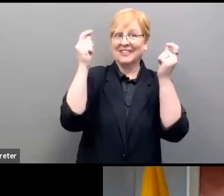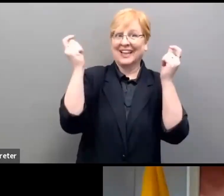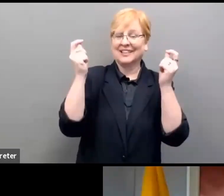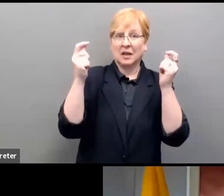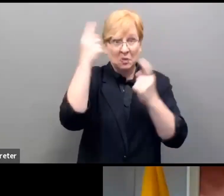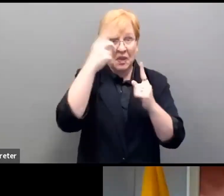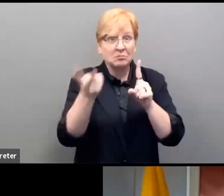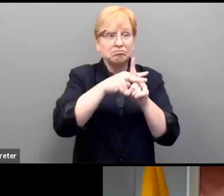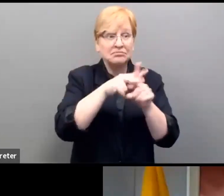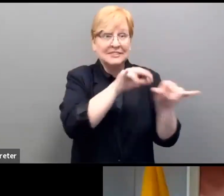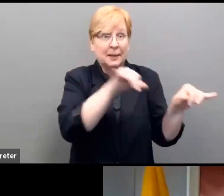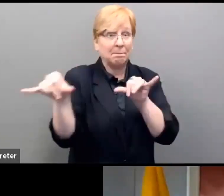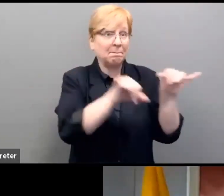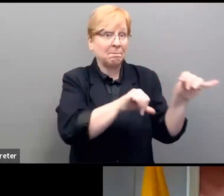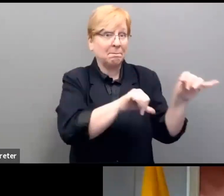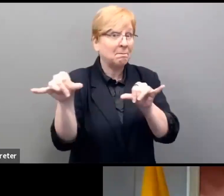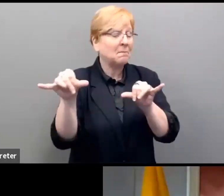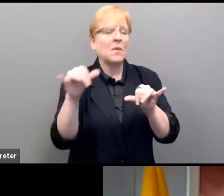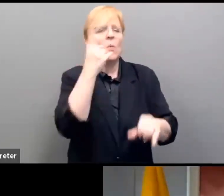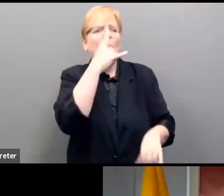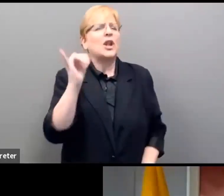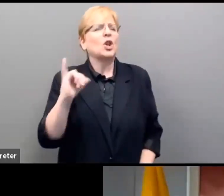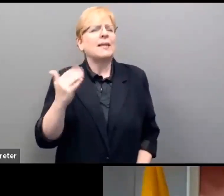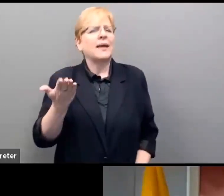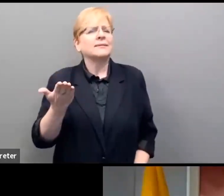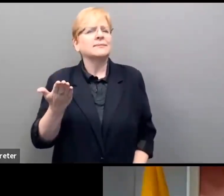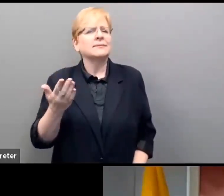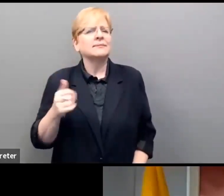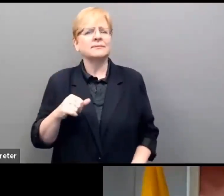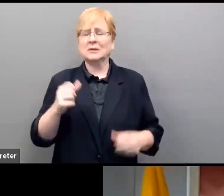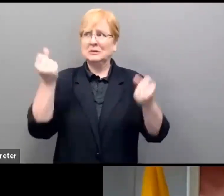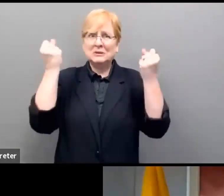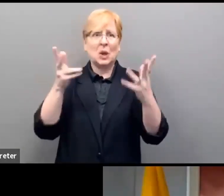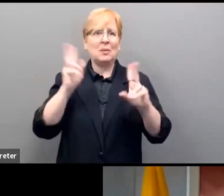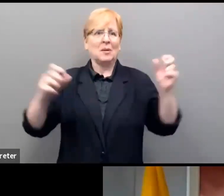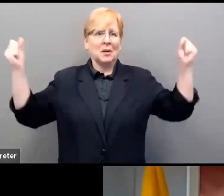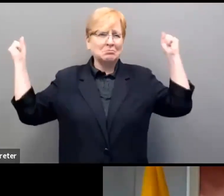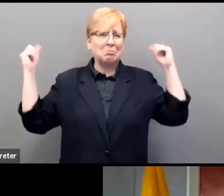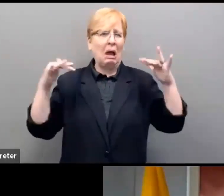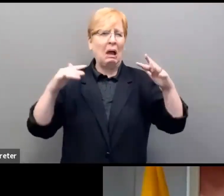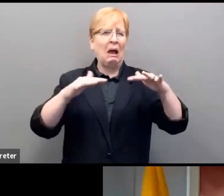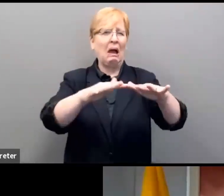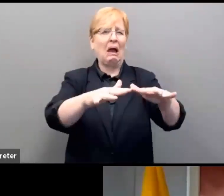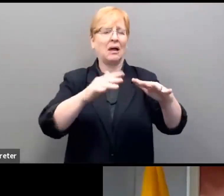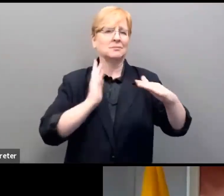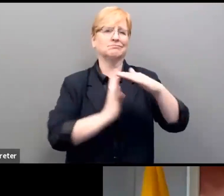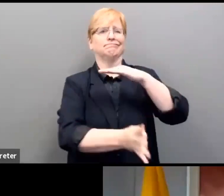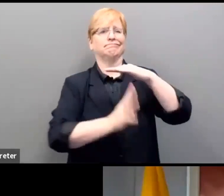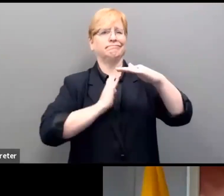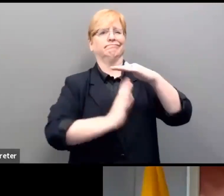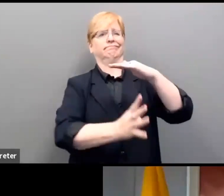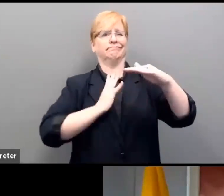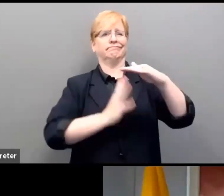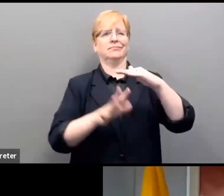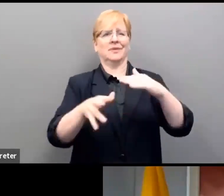trabajando en esa misma línea para el evento muy grande que viene en el exterior,